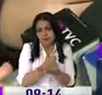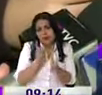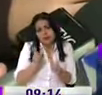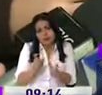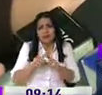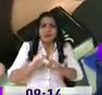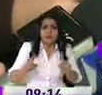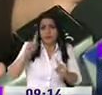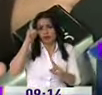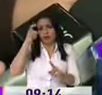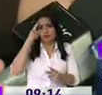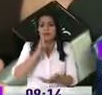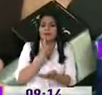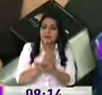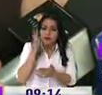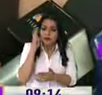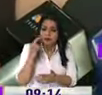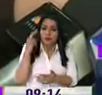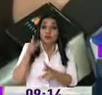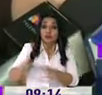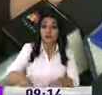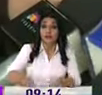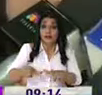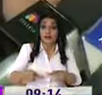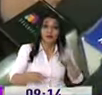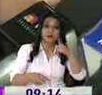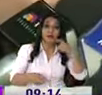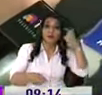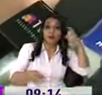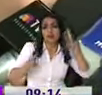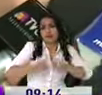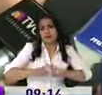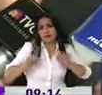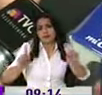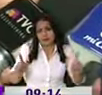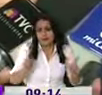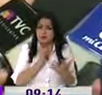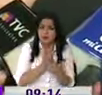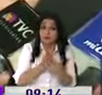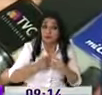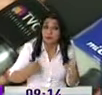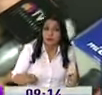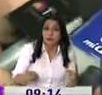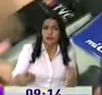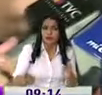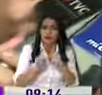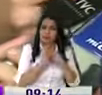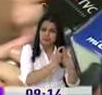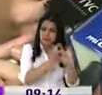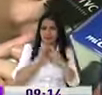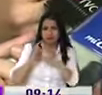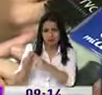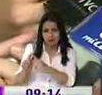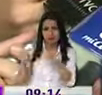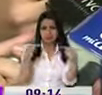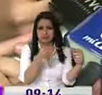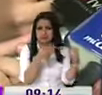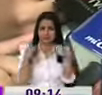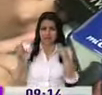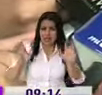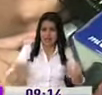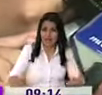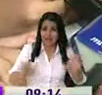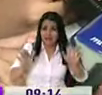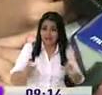un estilo distinto de gobierno, pero no precisamente sobre ese nivel de